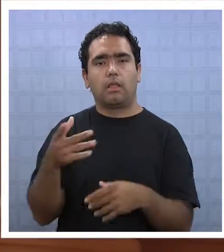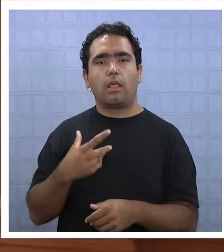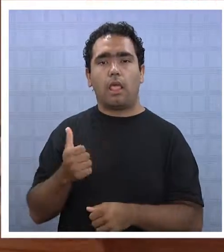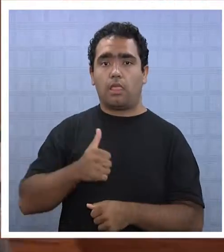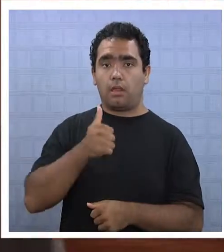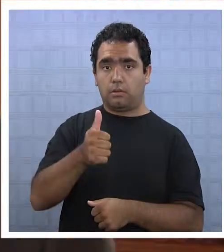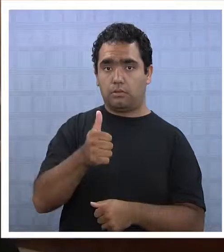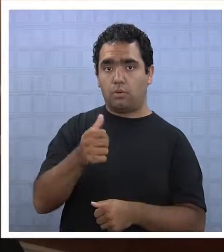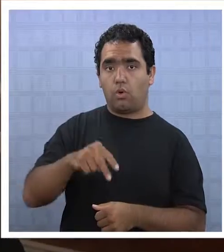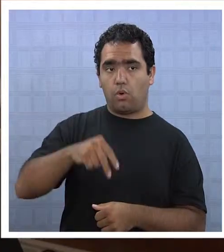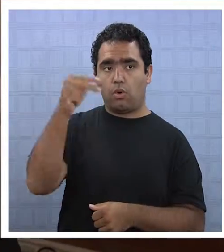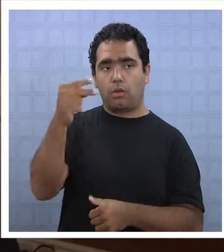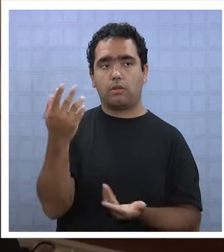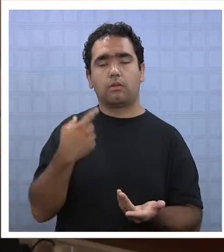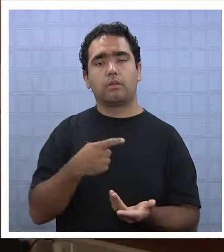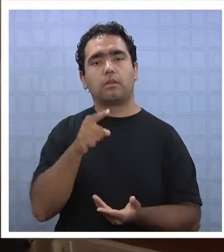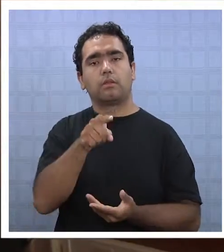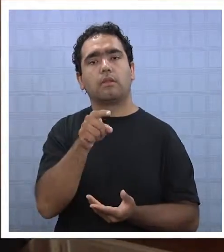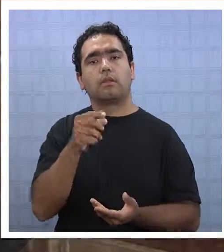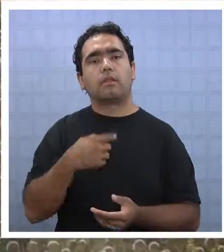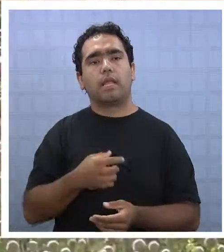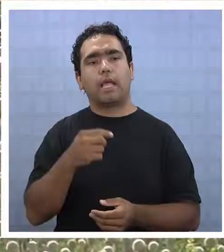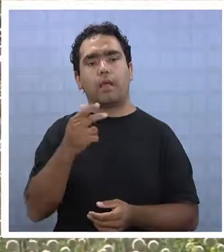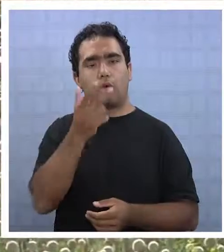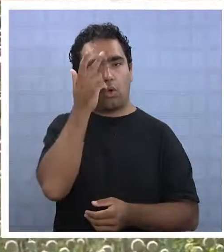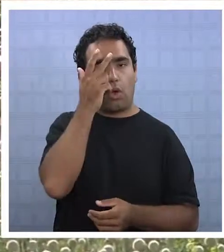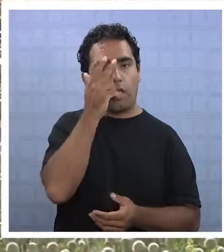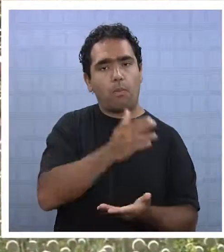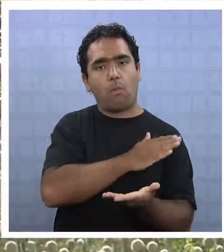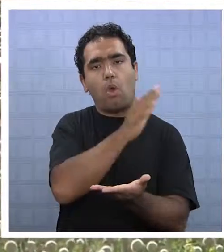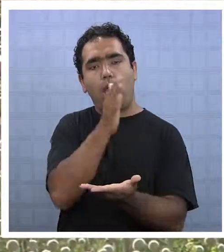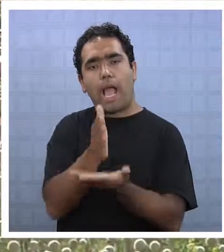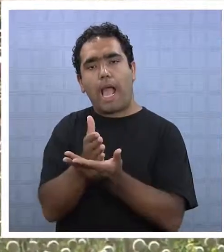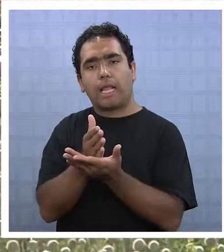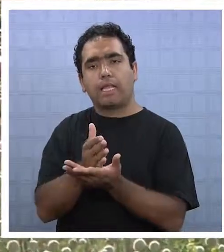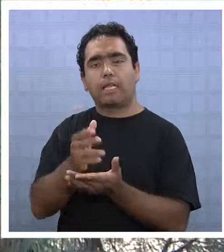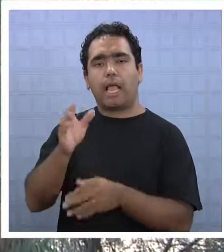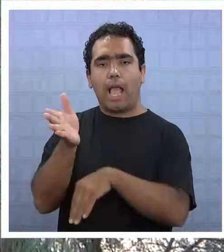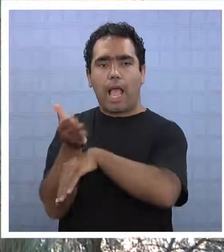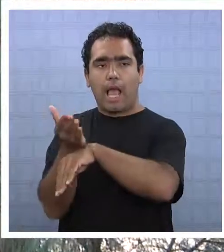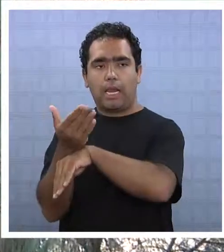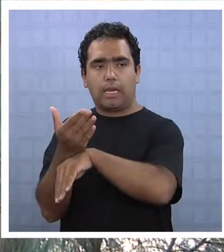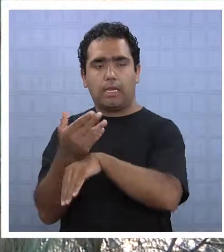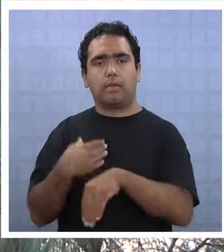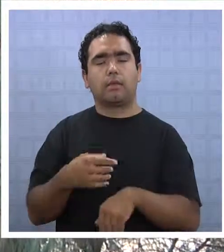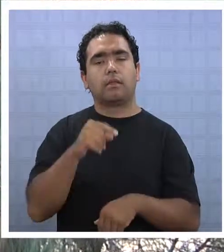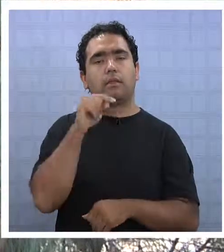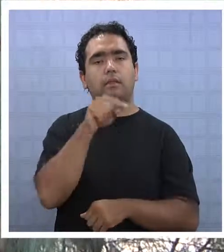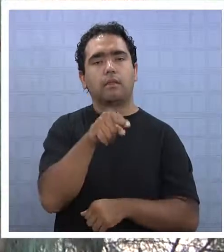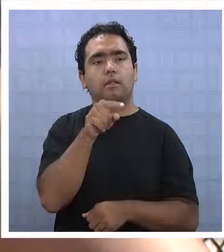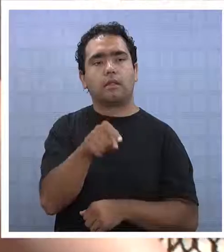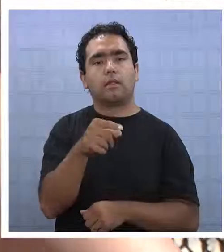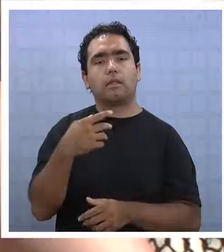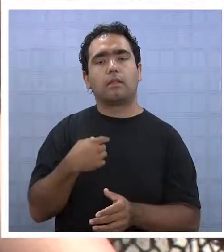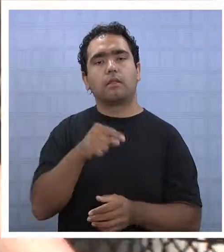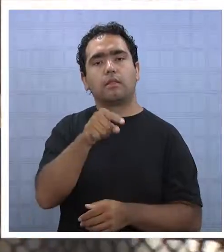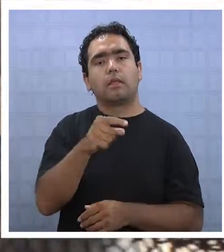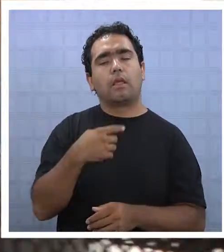subdirección norte tiene jurisdicción desde la región de Coquimbo hasta Arica Parinacota, con poblaciones originarias de las etnias